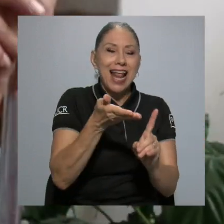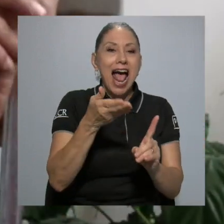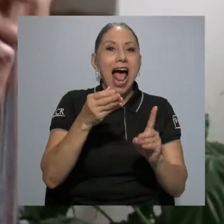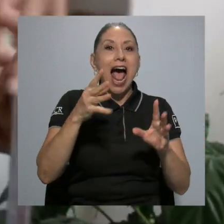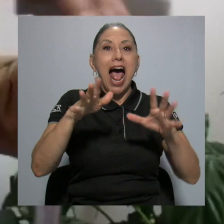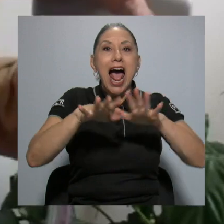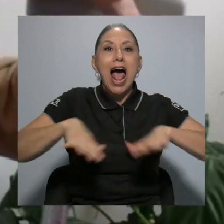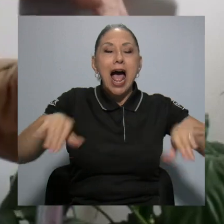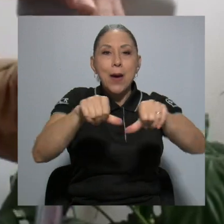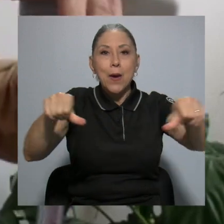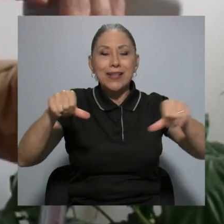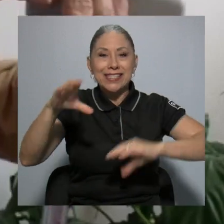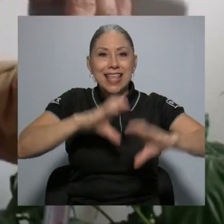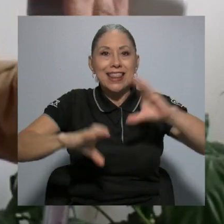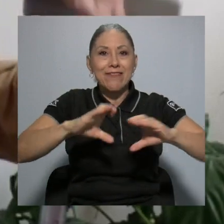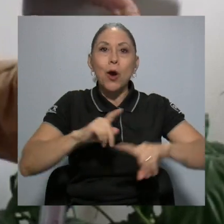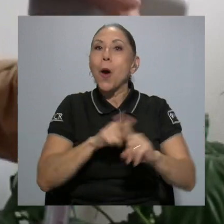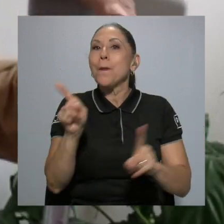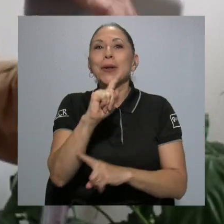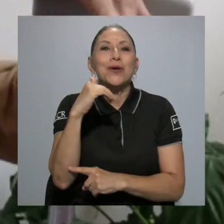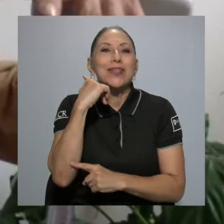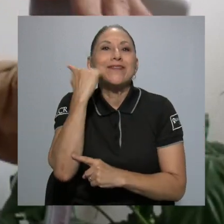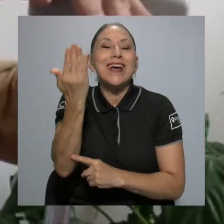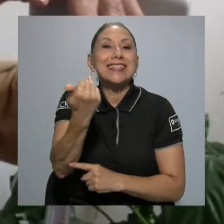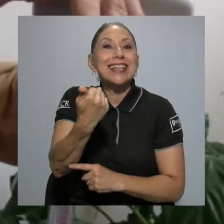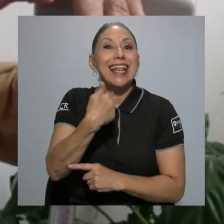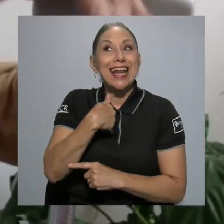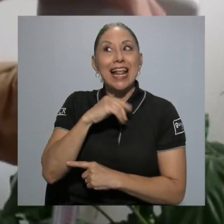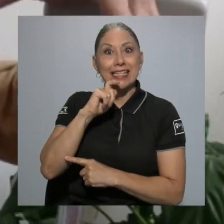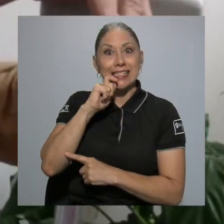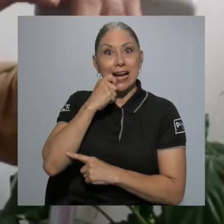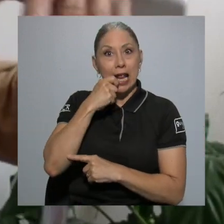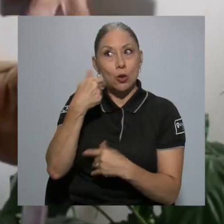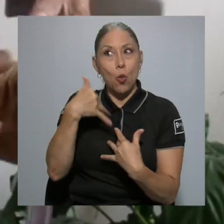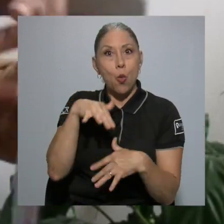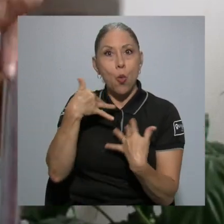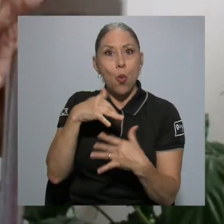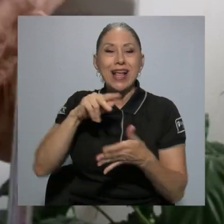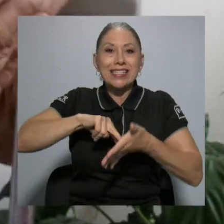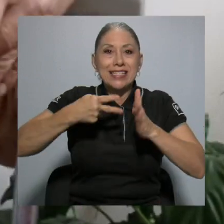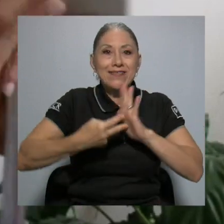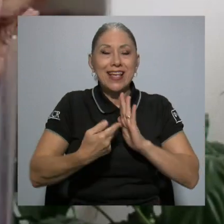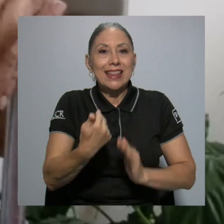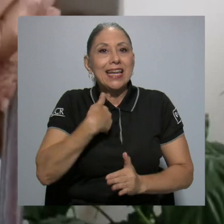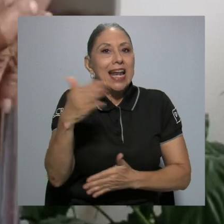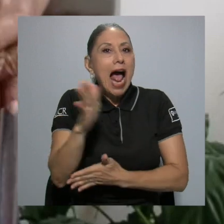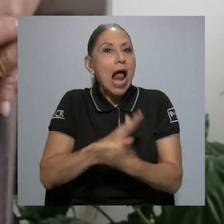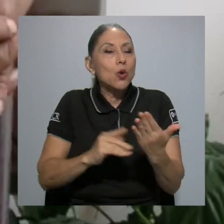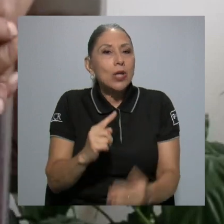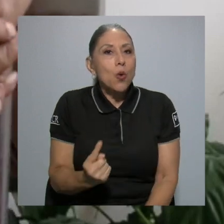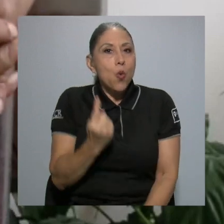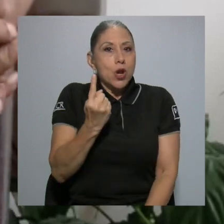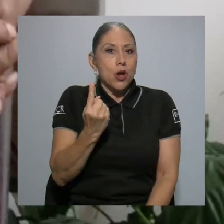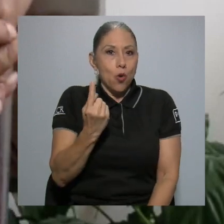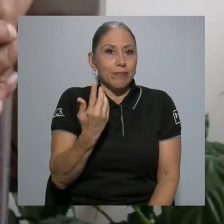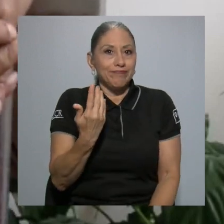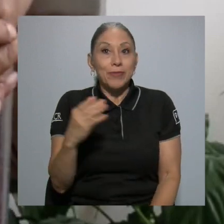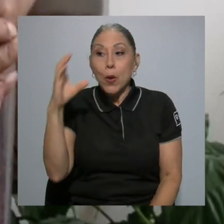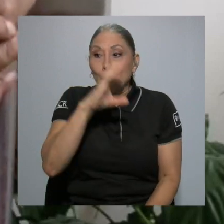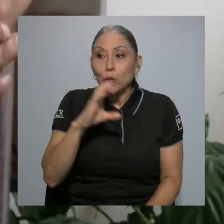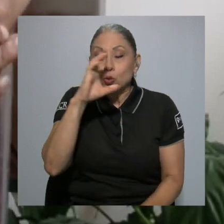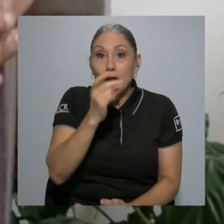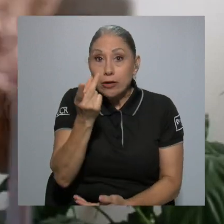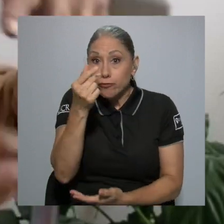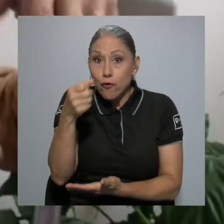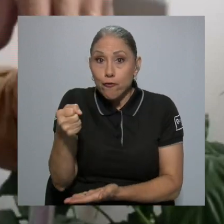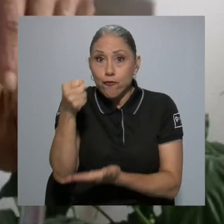fue fácil mantener el secreto de Estado que implicaba tener algo tan único, ¿no? Y buscar